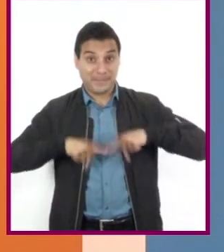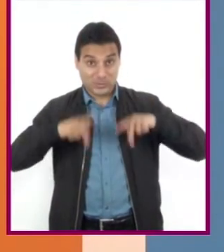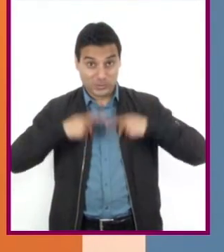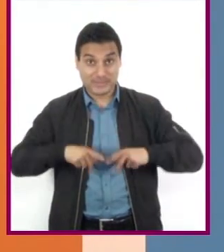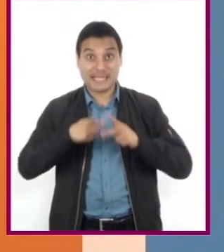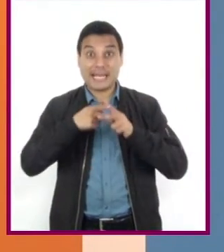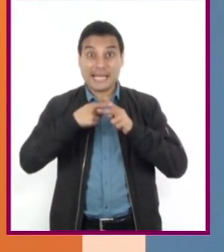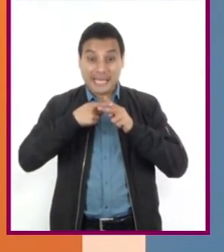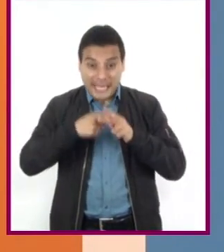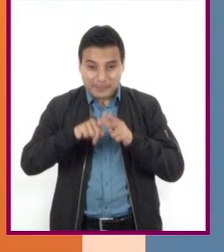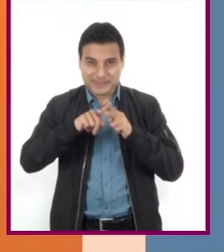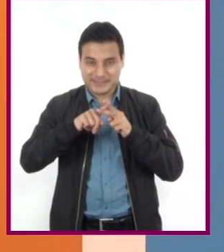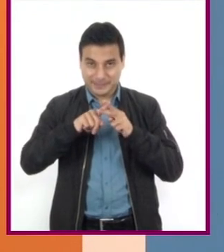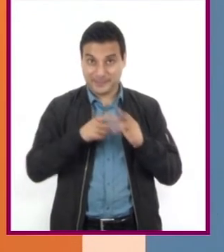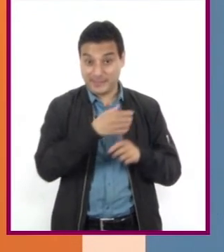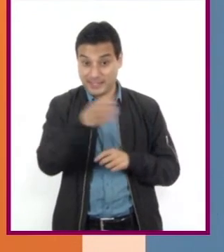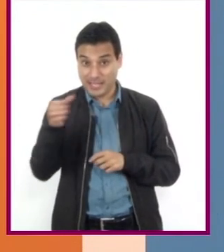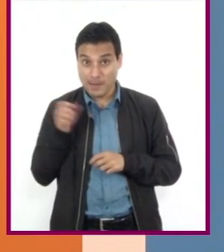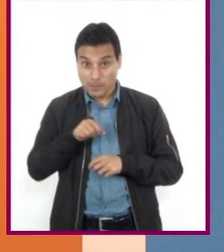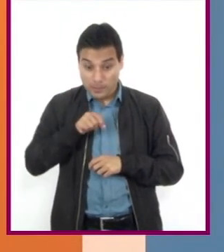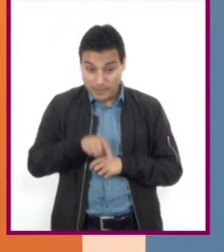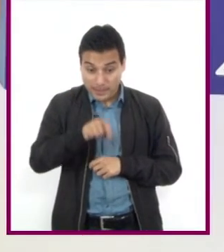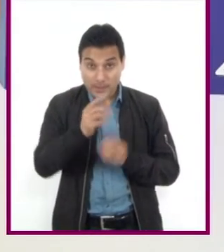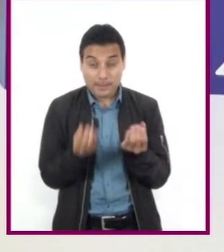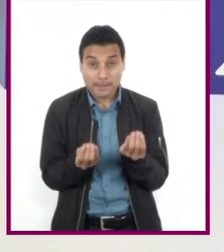agricultura para los primeros pueblos de México?